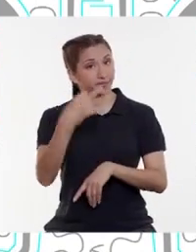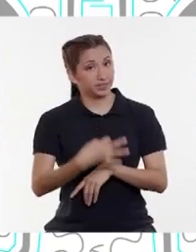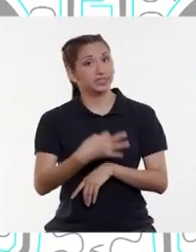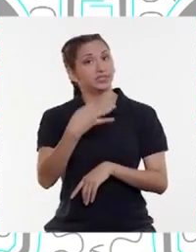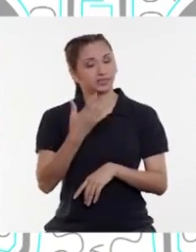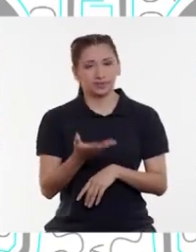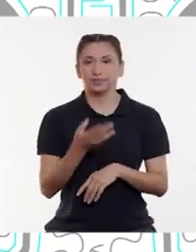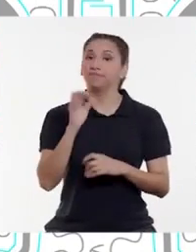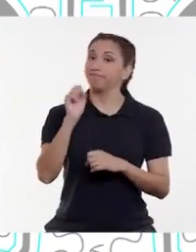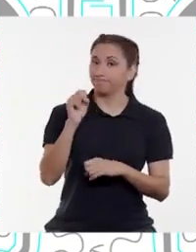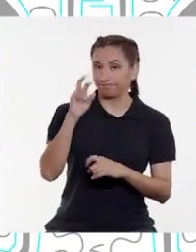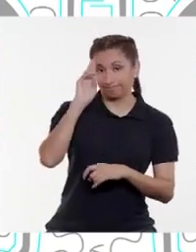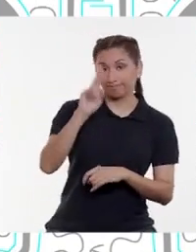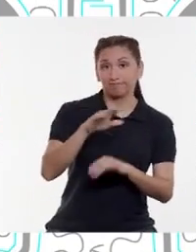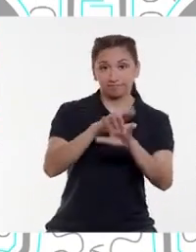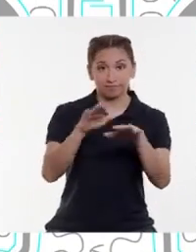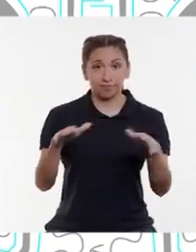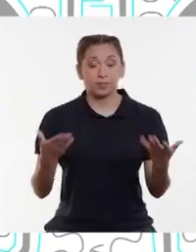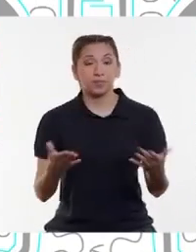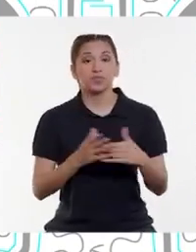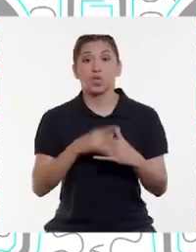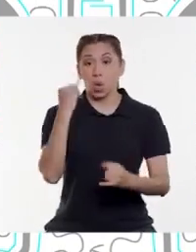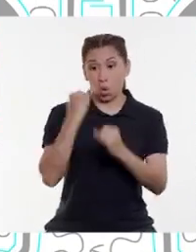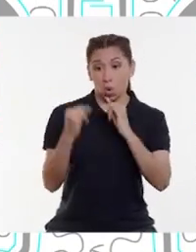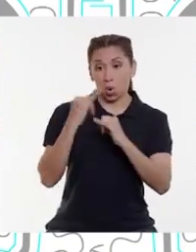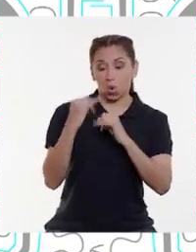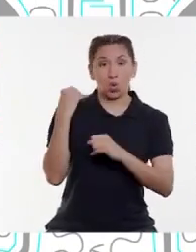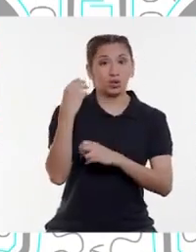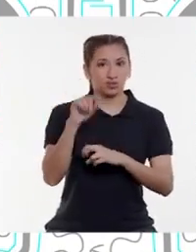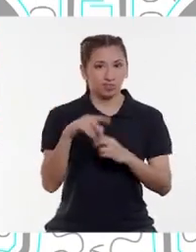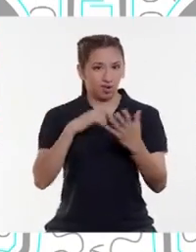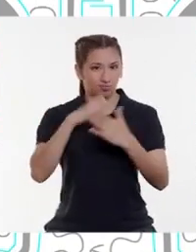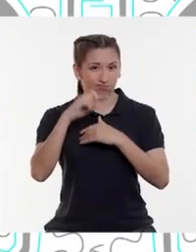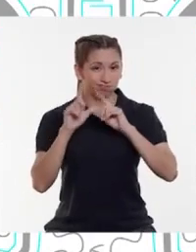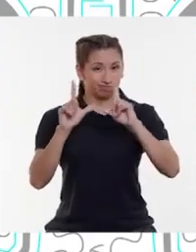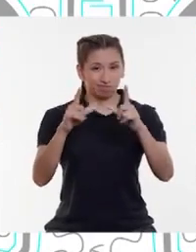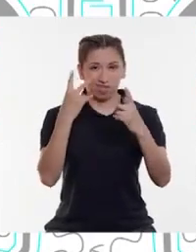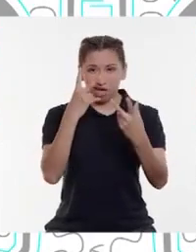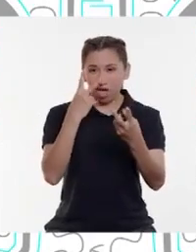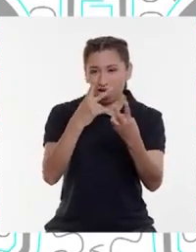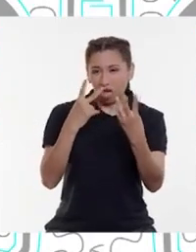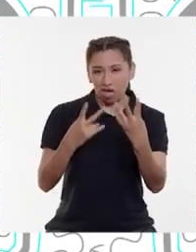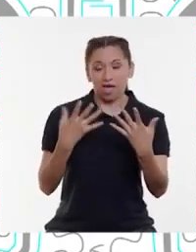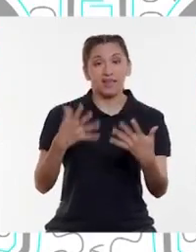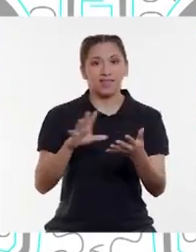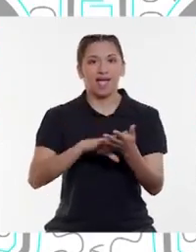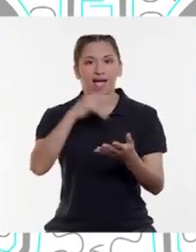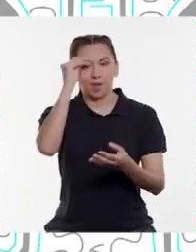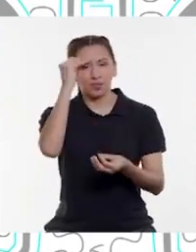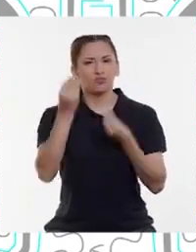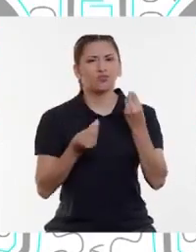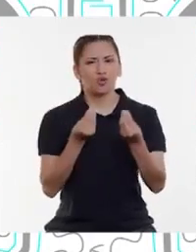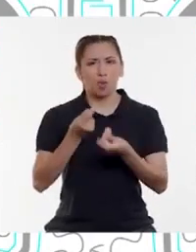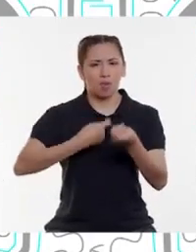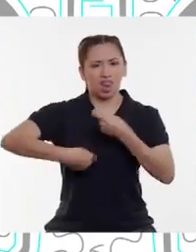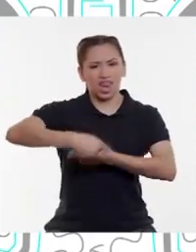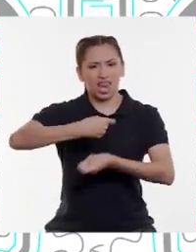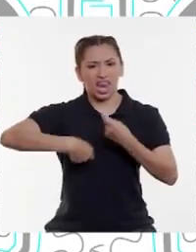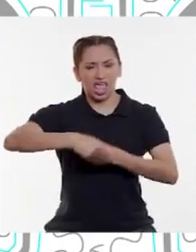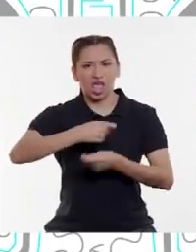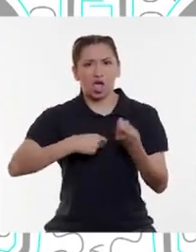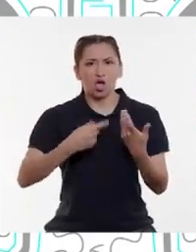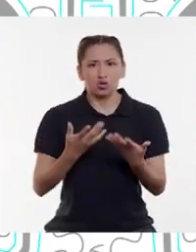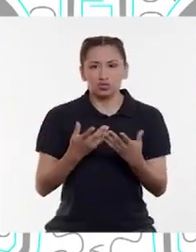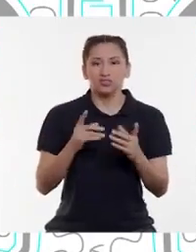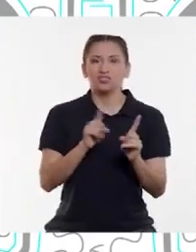cierto. Así es, chicas y chicos. En los últimos programas hemos continuado aprendiendo sobre los planes de negocio y cómo es